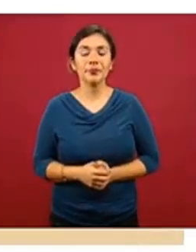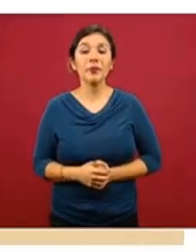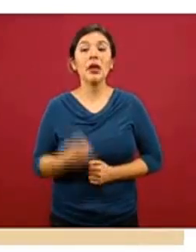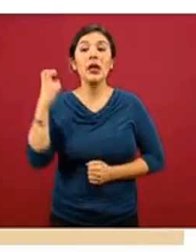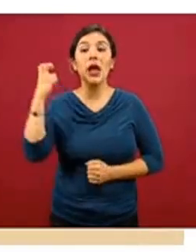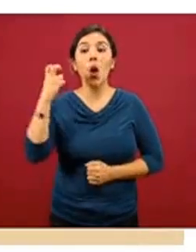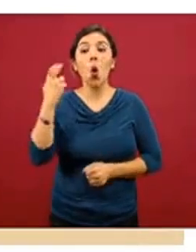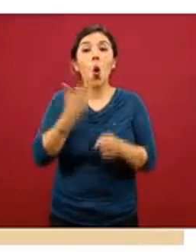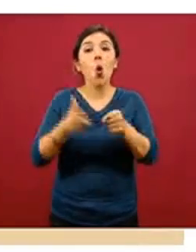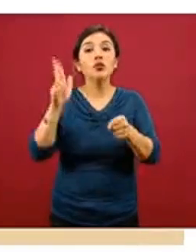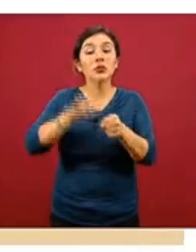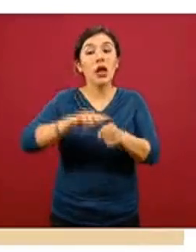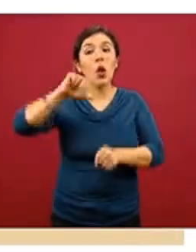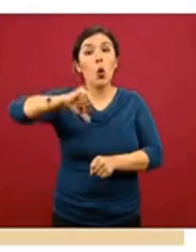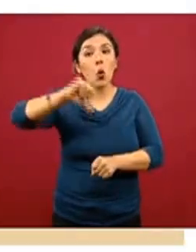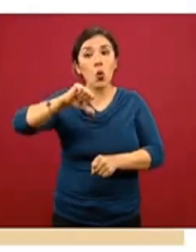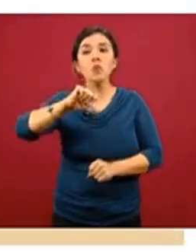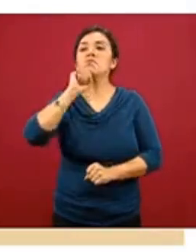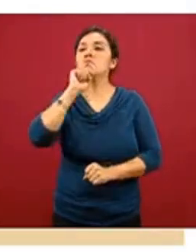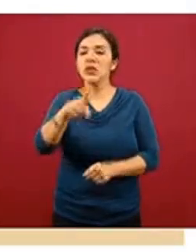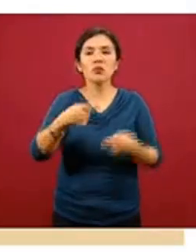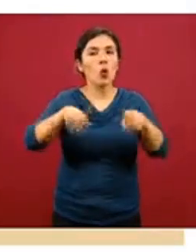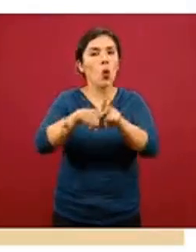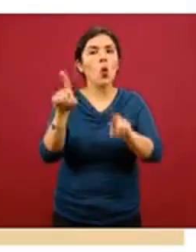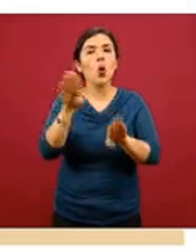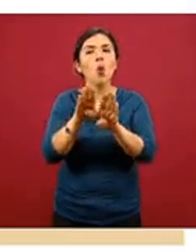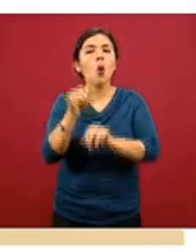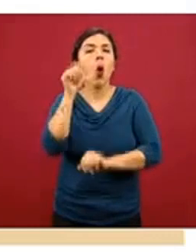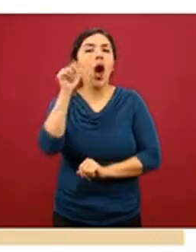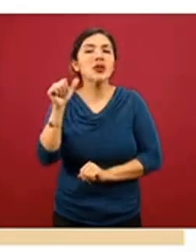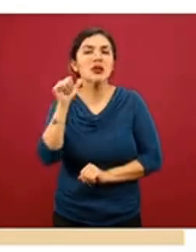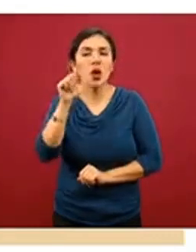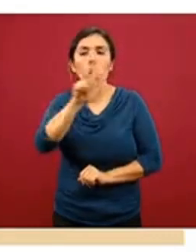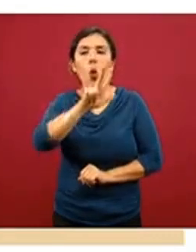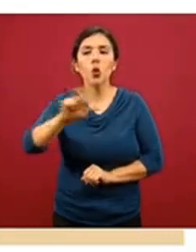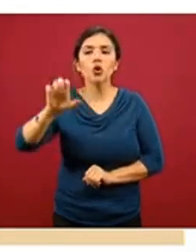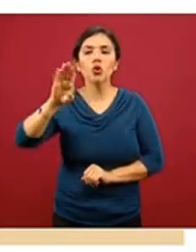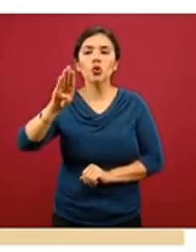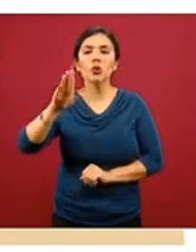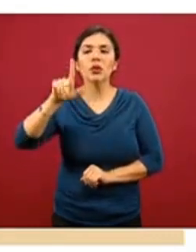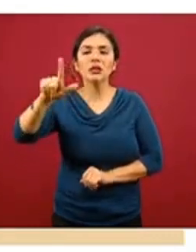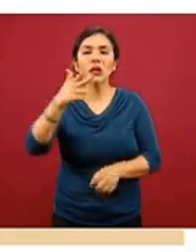las unidades. El día de hoy tenemos la misma cantidad de unidades COVID que el día de ayer,